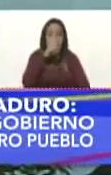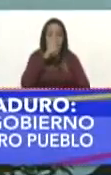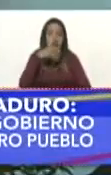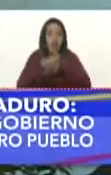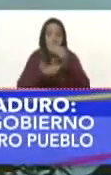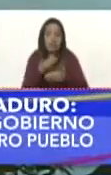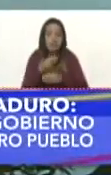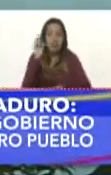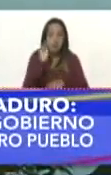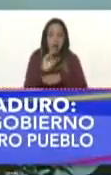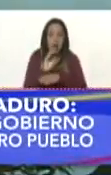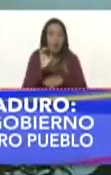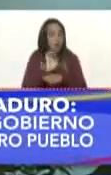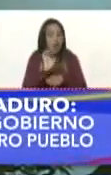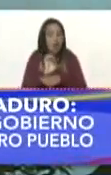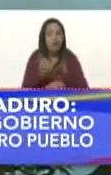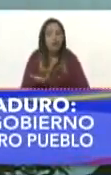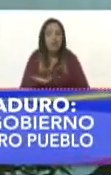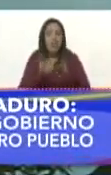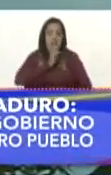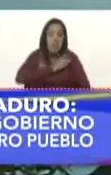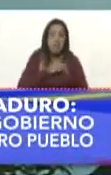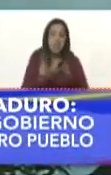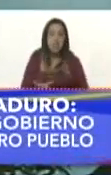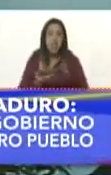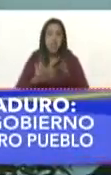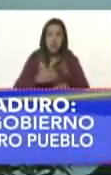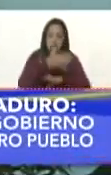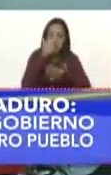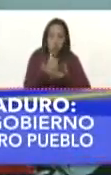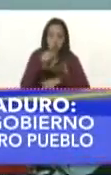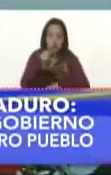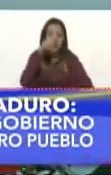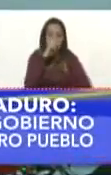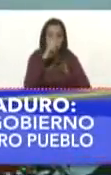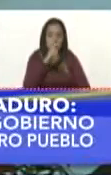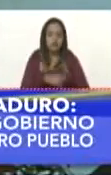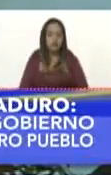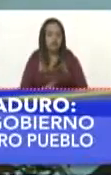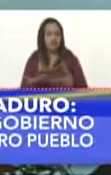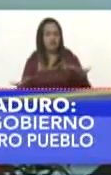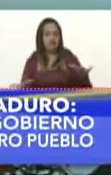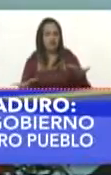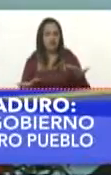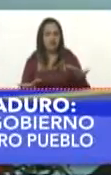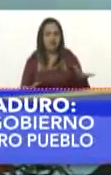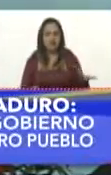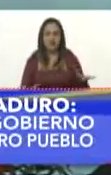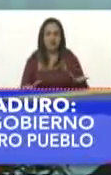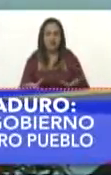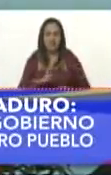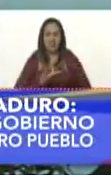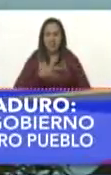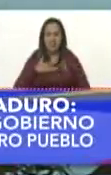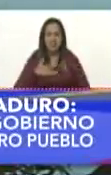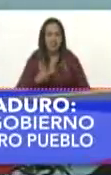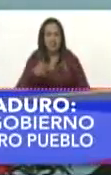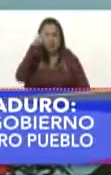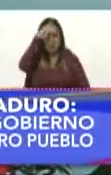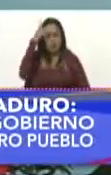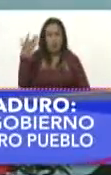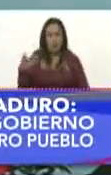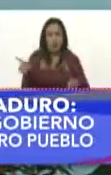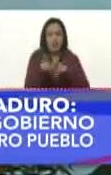Ecuador, de lo que está pasando en Chile, etcétera, etcétera. Es una estupidez de los